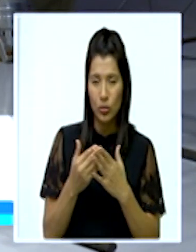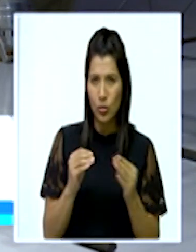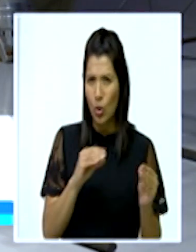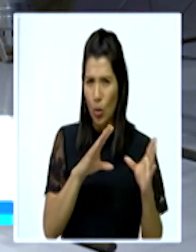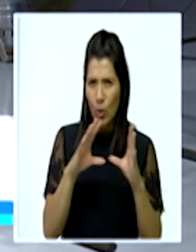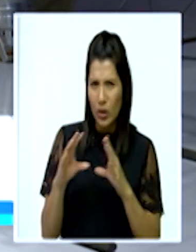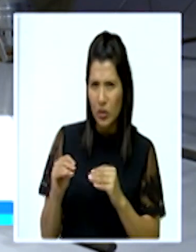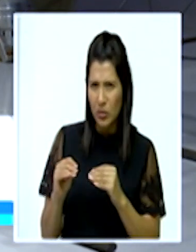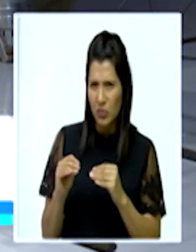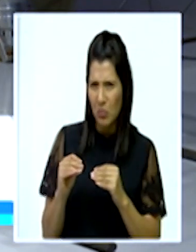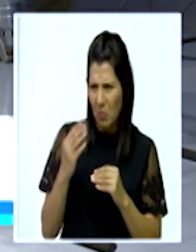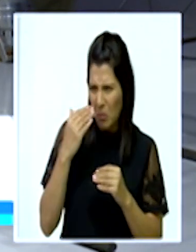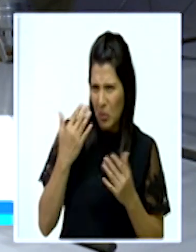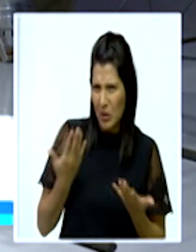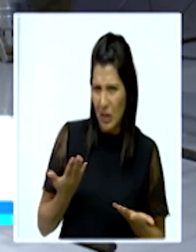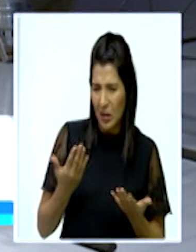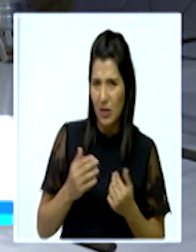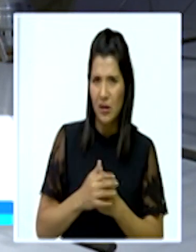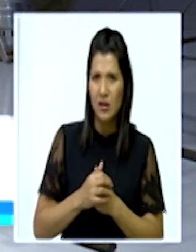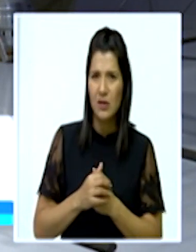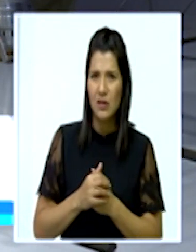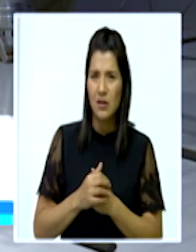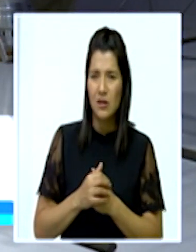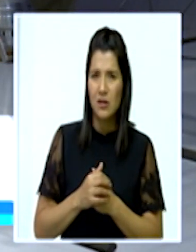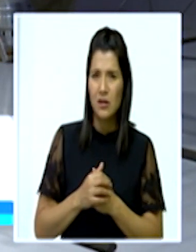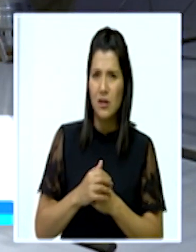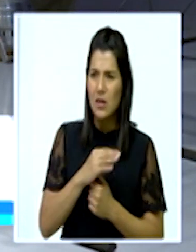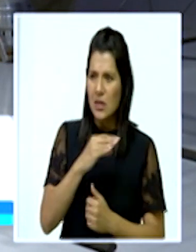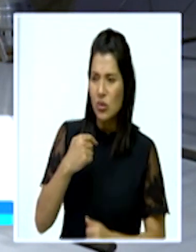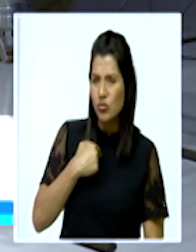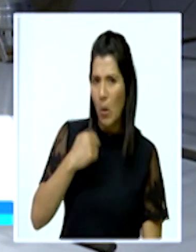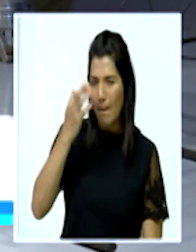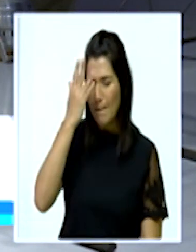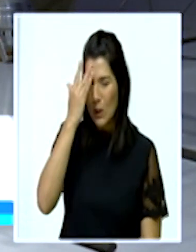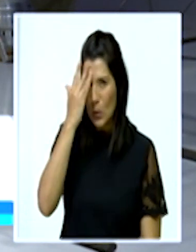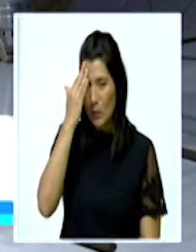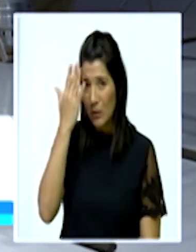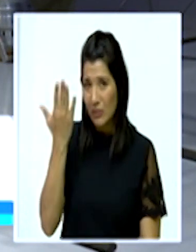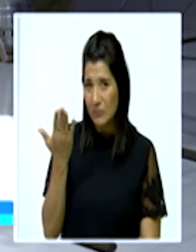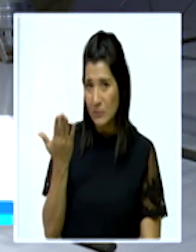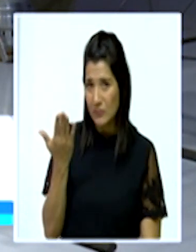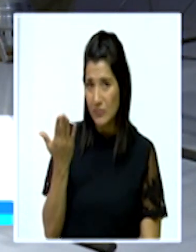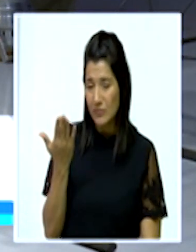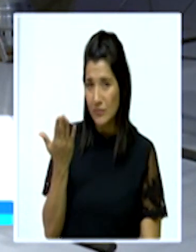¿A qué se debe eso? Y uno se preocupa, ¿verdad?